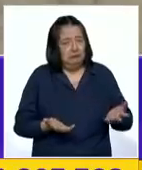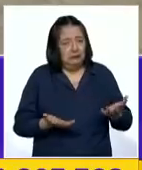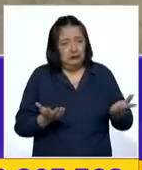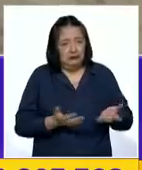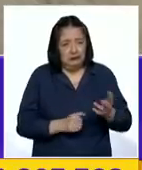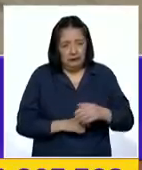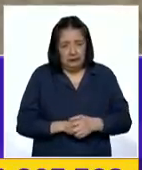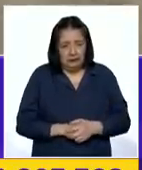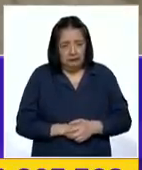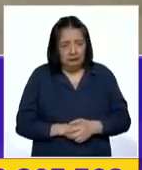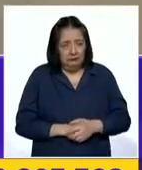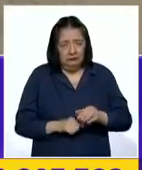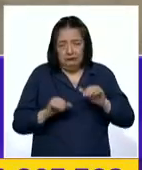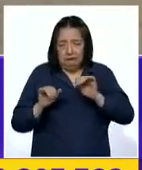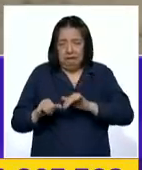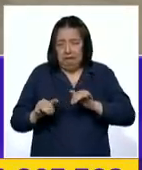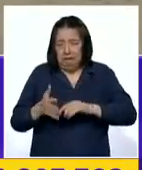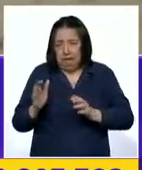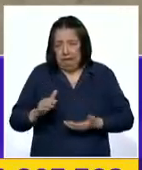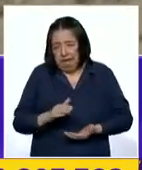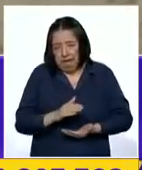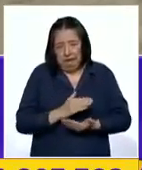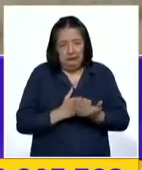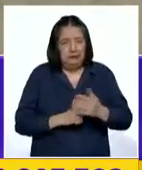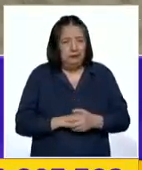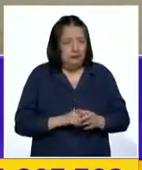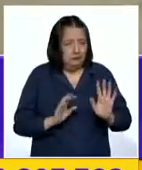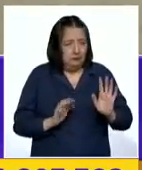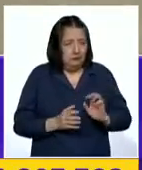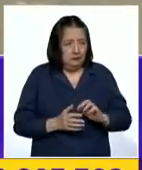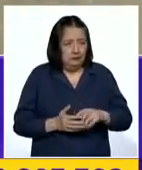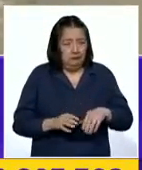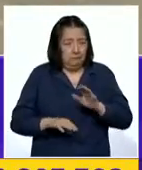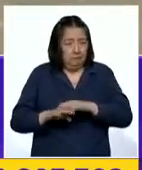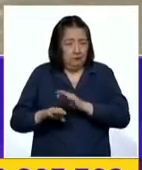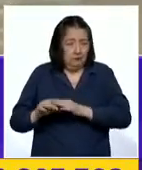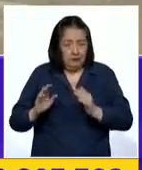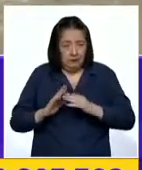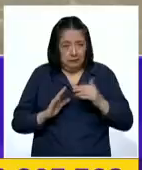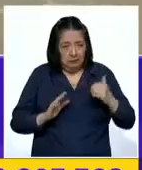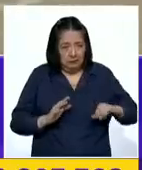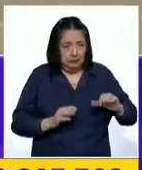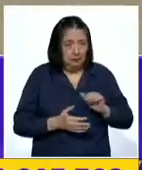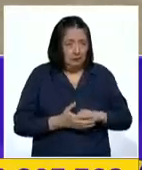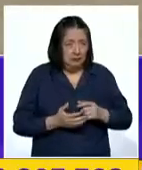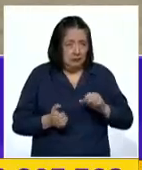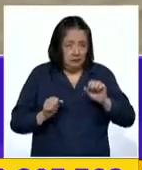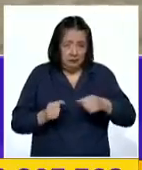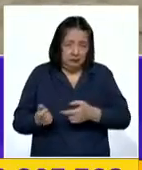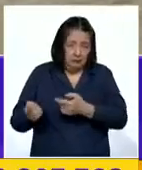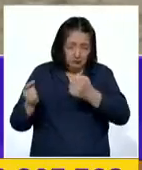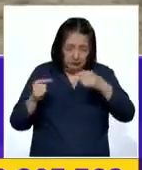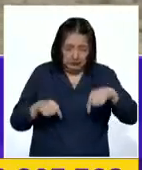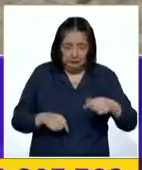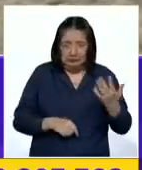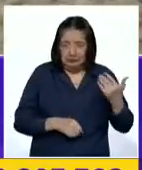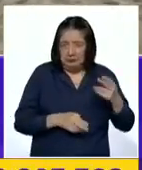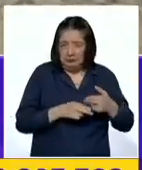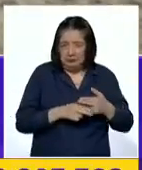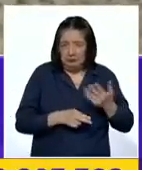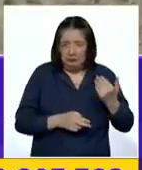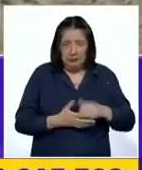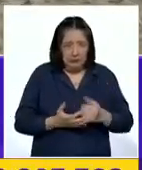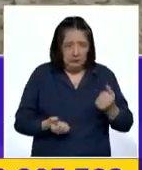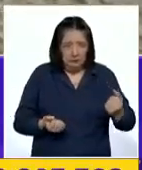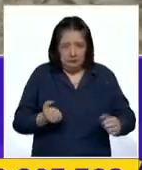acá incluso atrapadas toda la madrugada. El llamado también a la municipalidad, quien se hizo presente hace tan solo unas horas